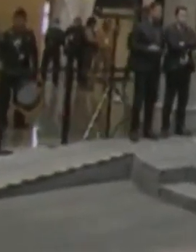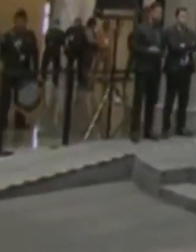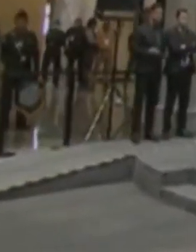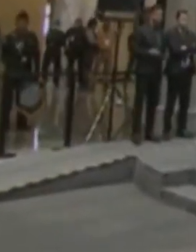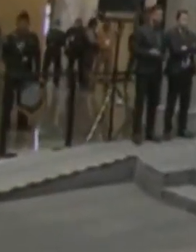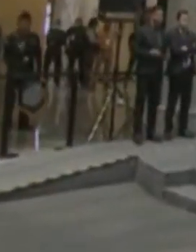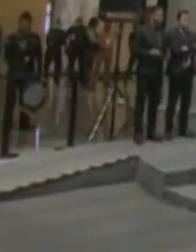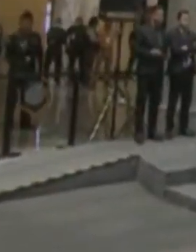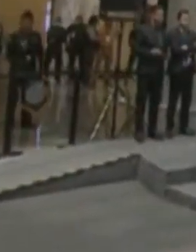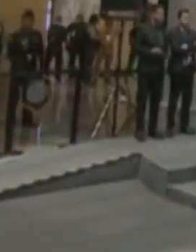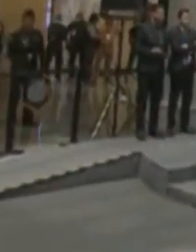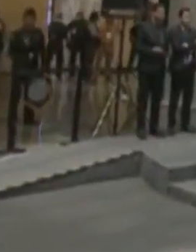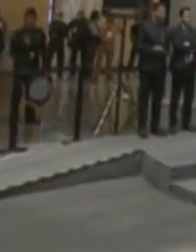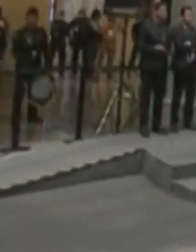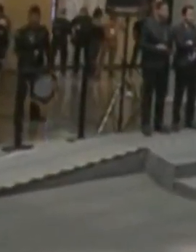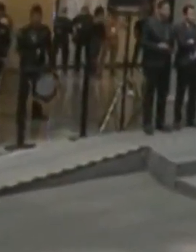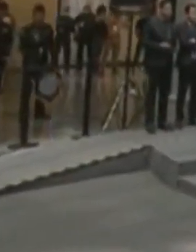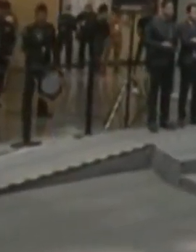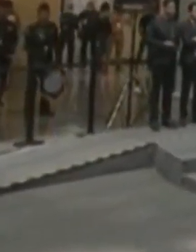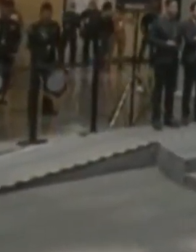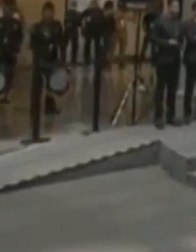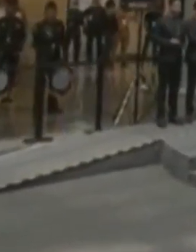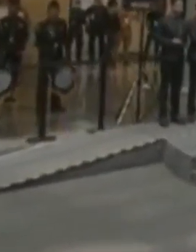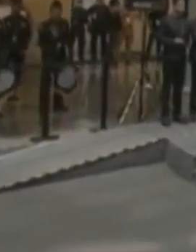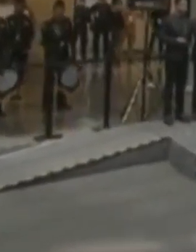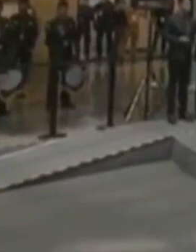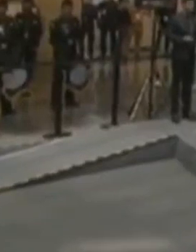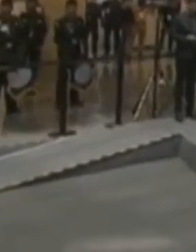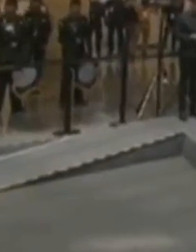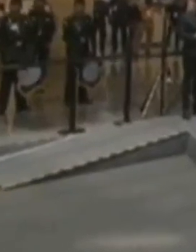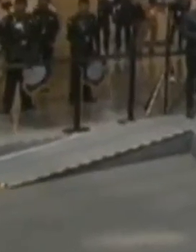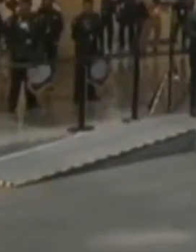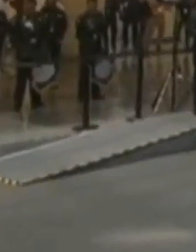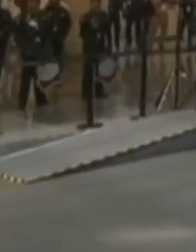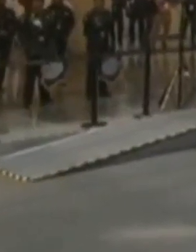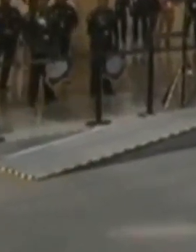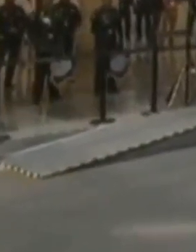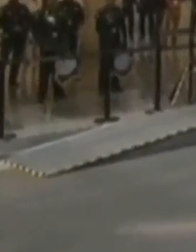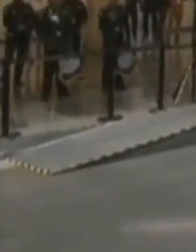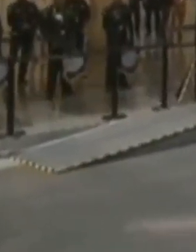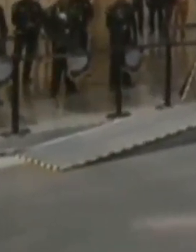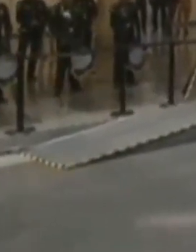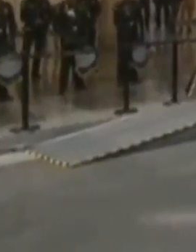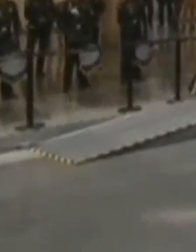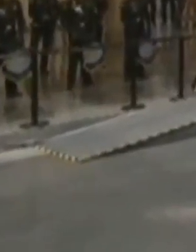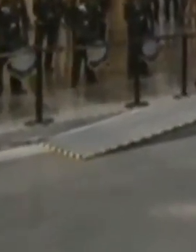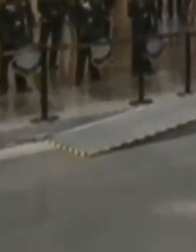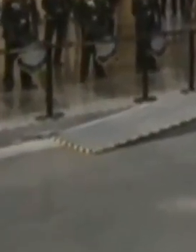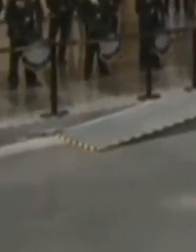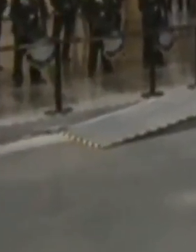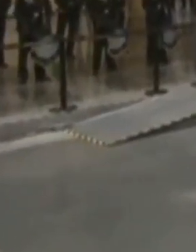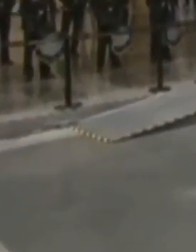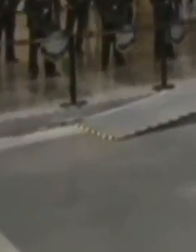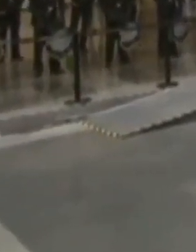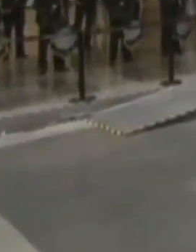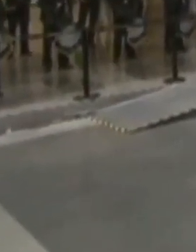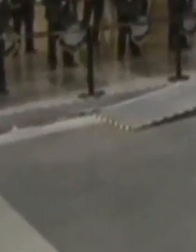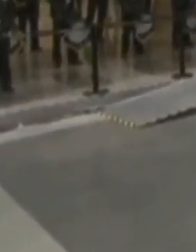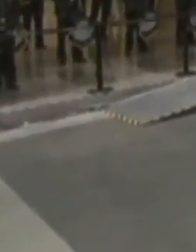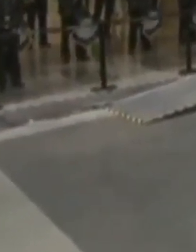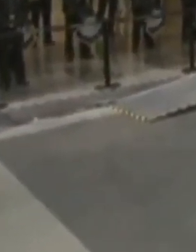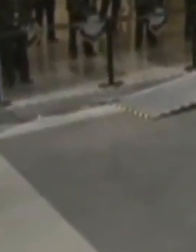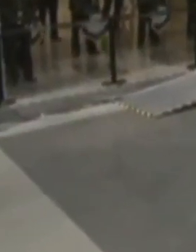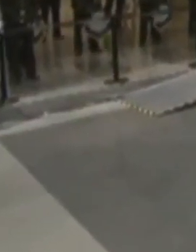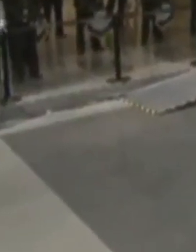órganos de prensa que eran perseguidos y clausurados por parte del gobierno. Hay ejemplos del periodismo mexicano